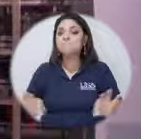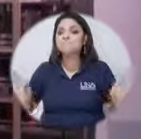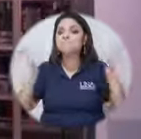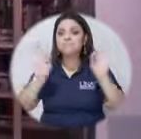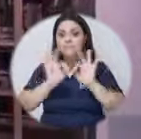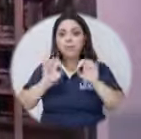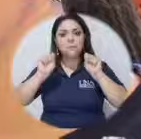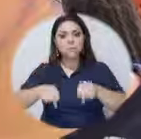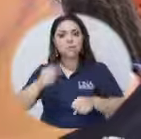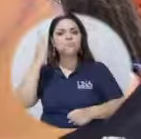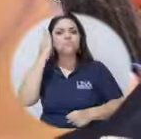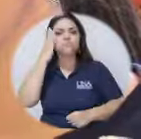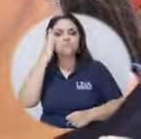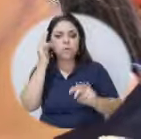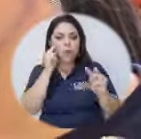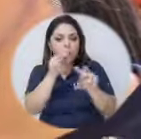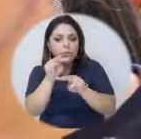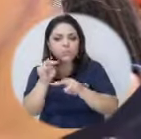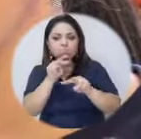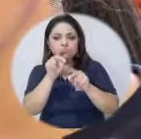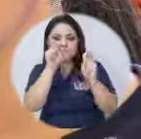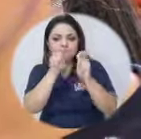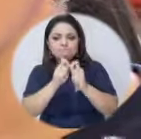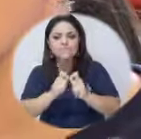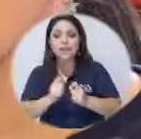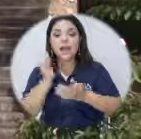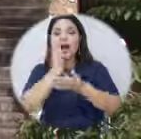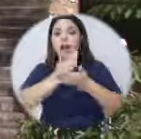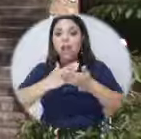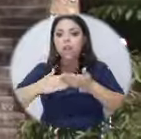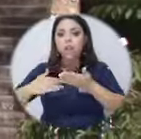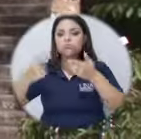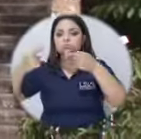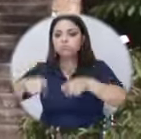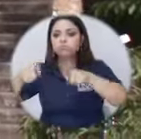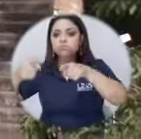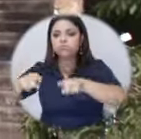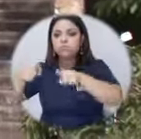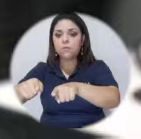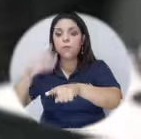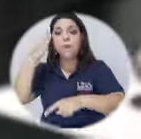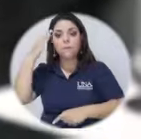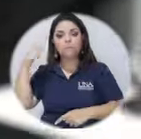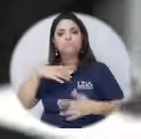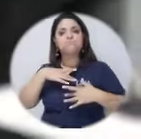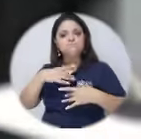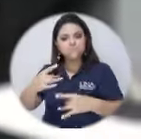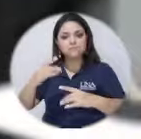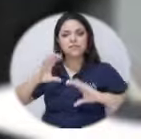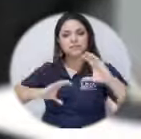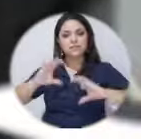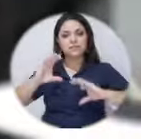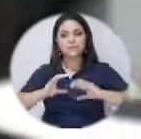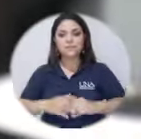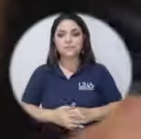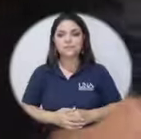pueden desarrollar la capacidad de observar con detalle ciertos hechos gracias a su interés